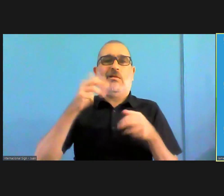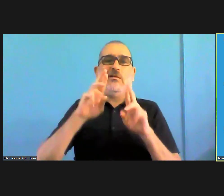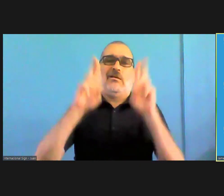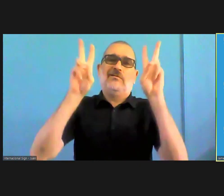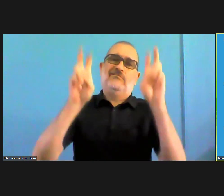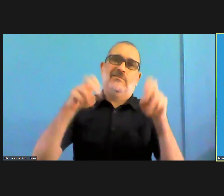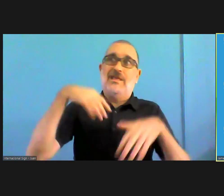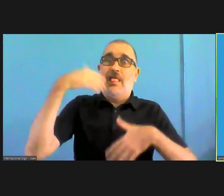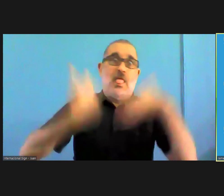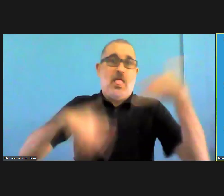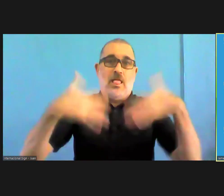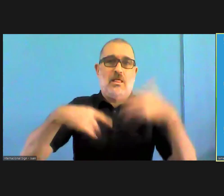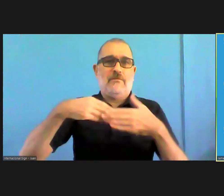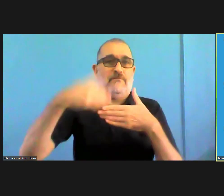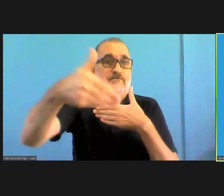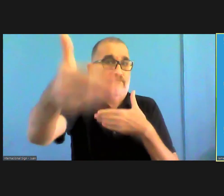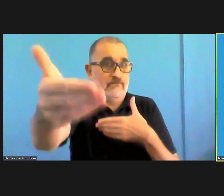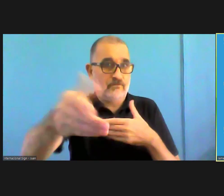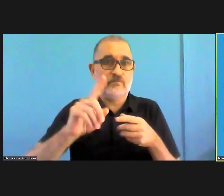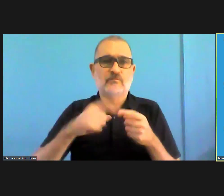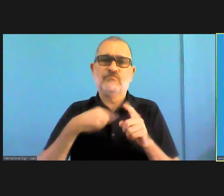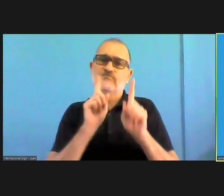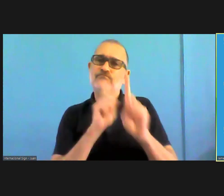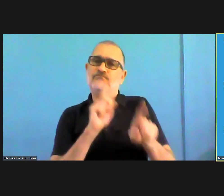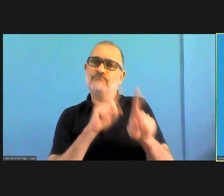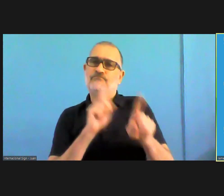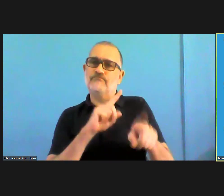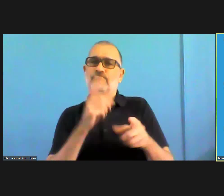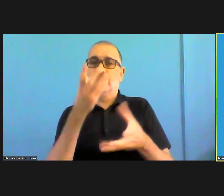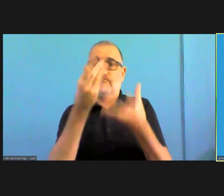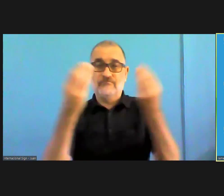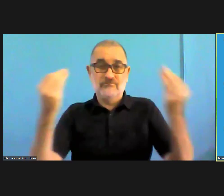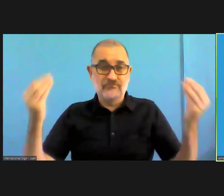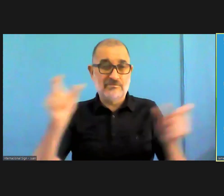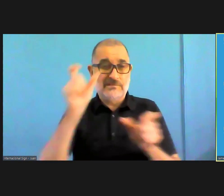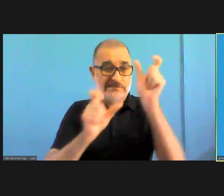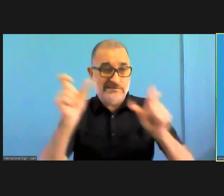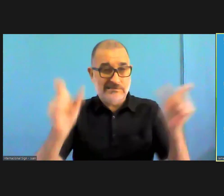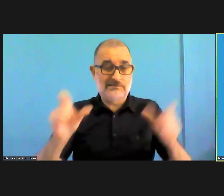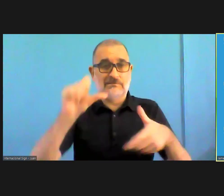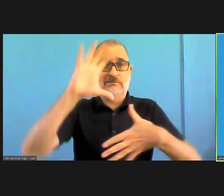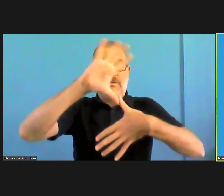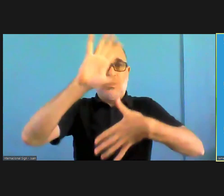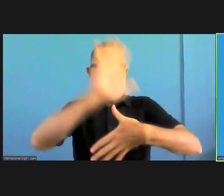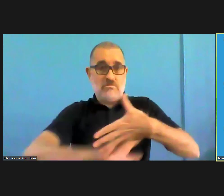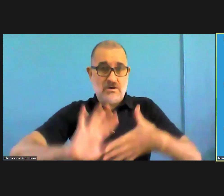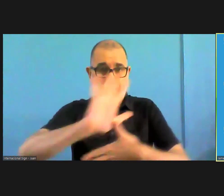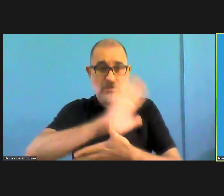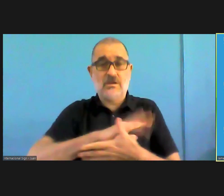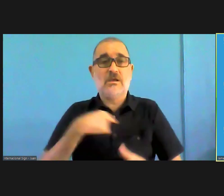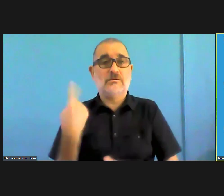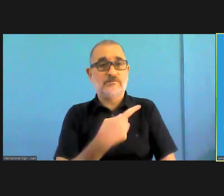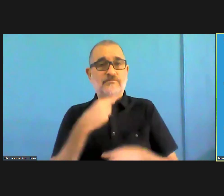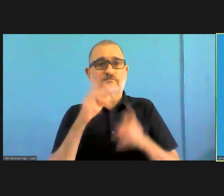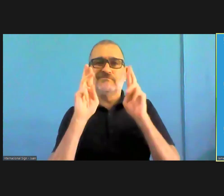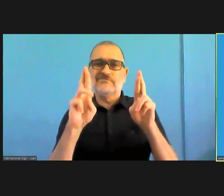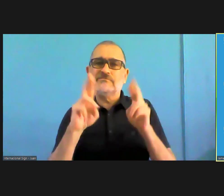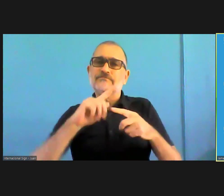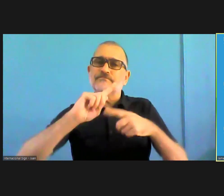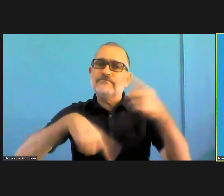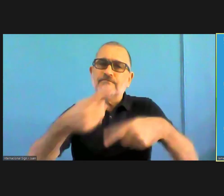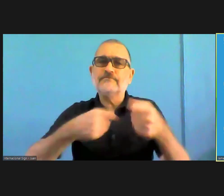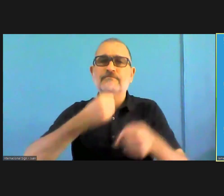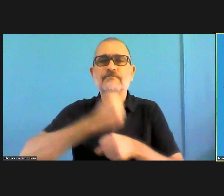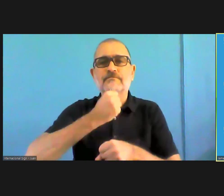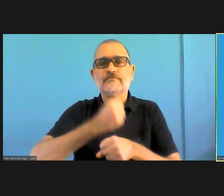Américas. Nosotros avanzamos con el desarrollo de una propuesta que los ministros de salud considerarán en el Comité